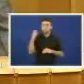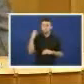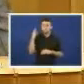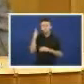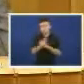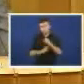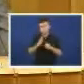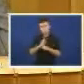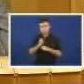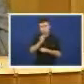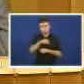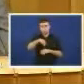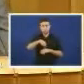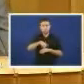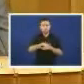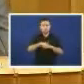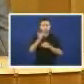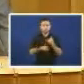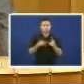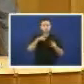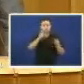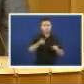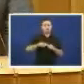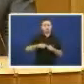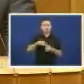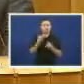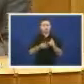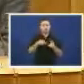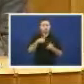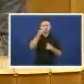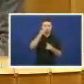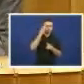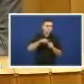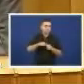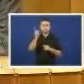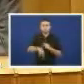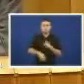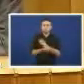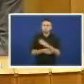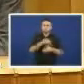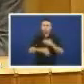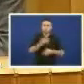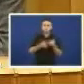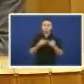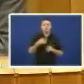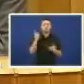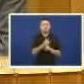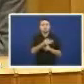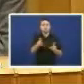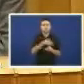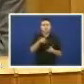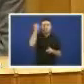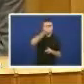temos ensanchado as fronteiras de equidade de xénero con iniciativas que loitan contra a violencia machista con novas oportunidades para